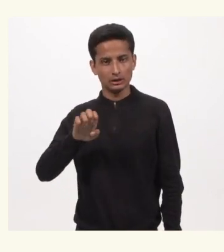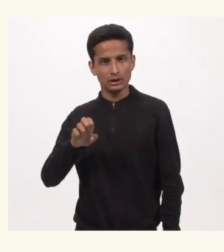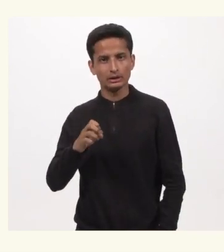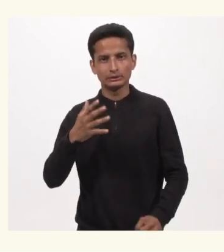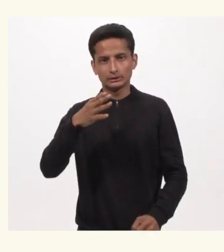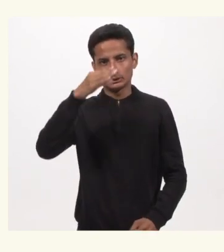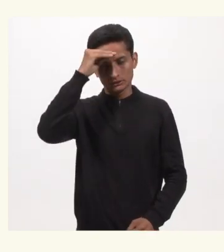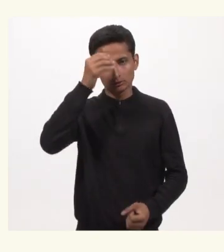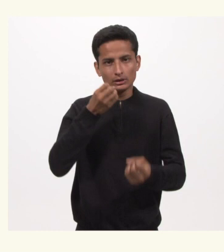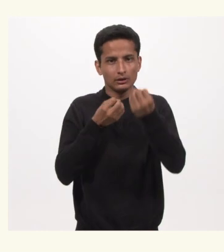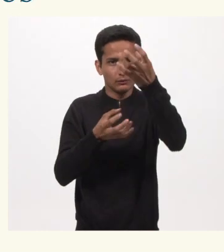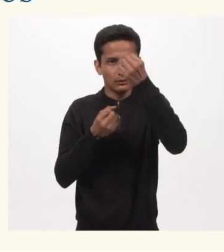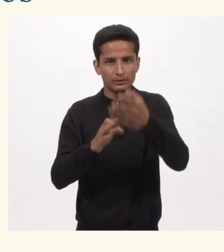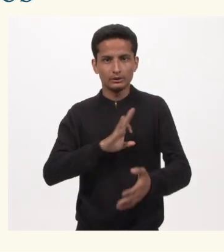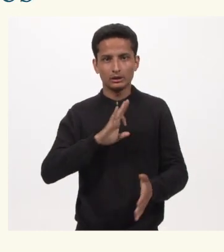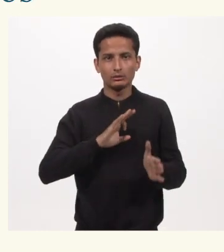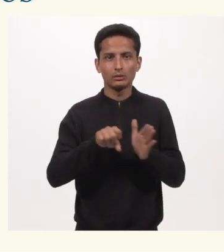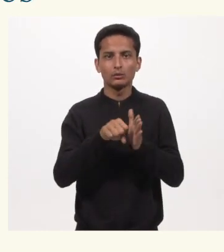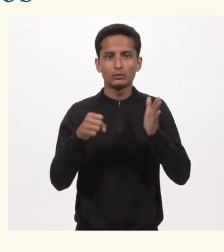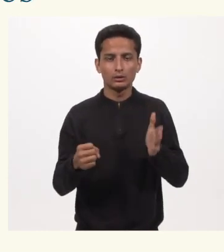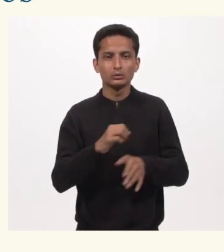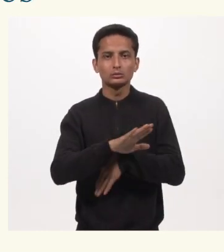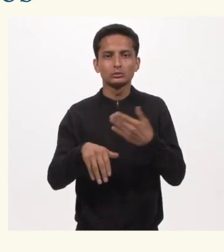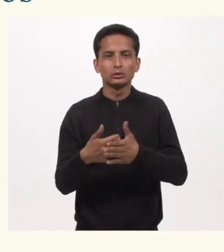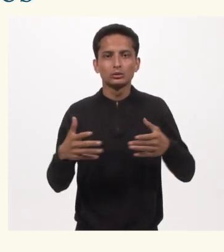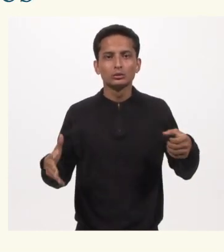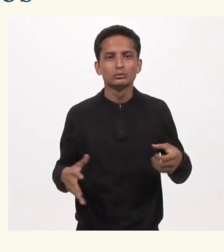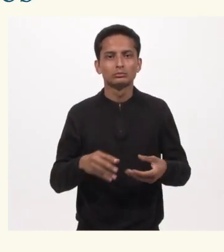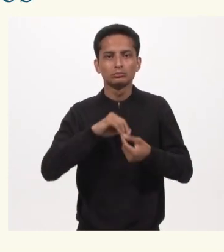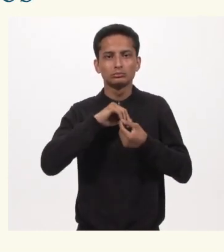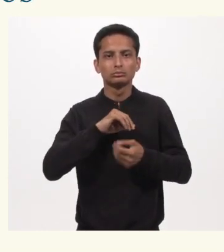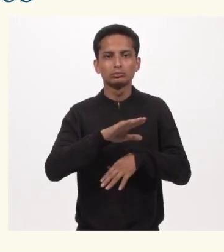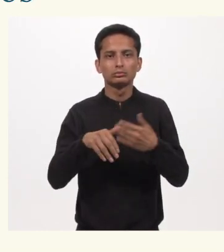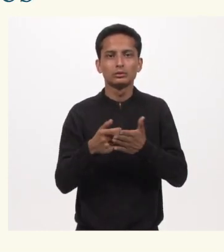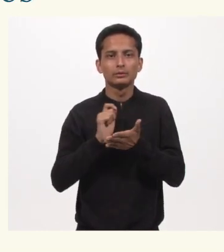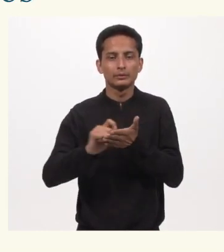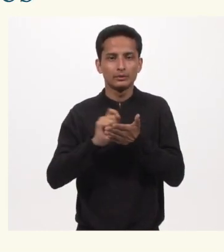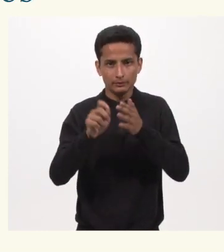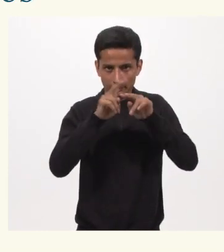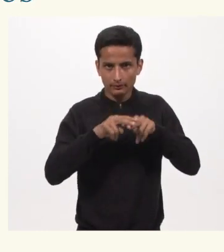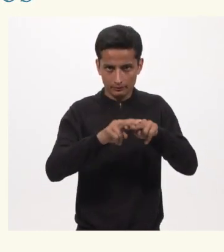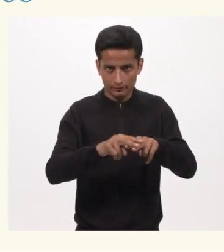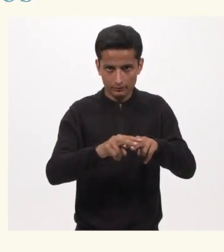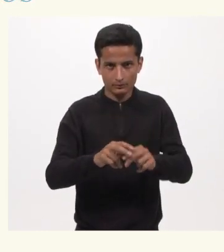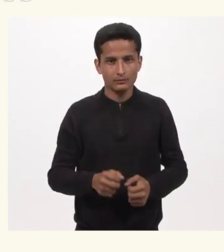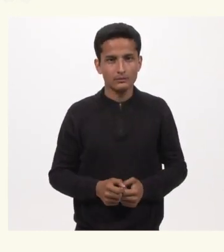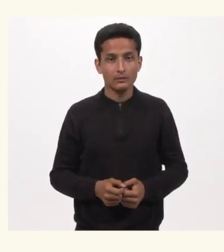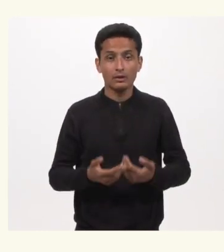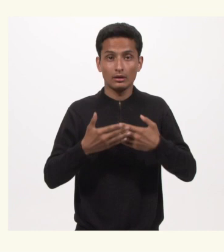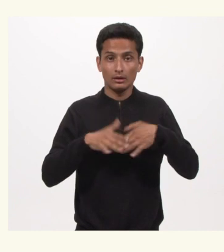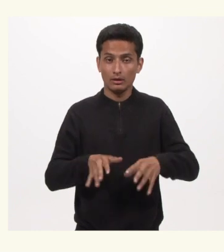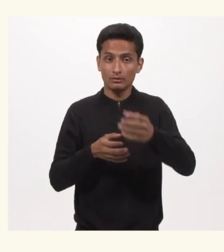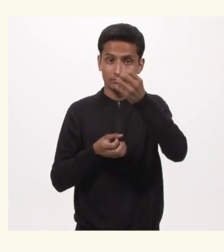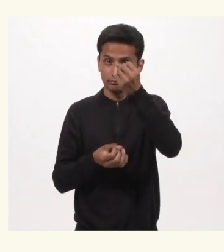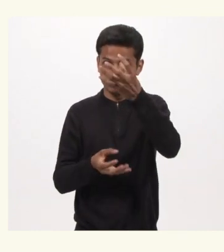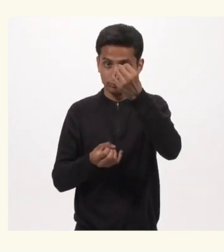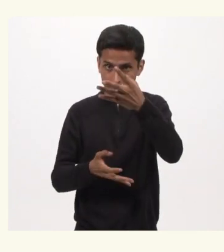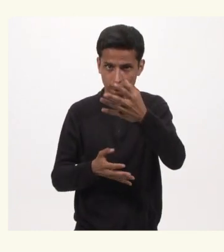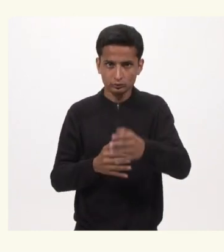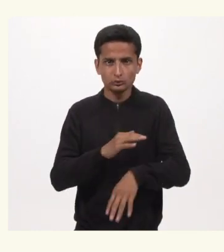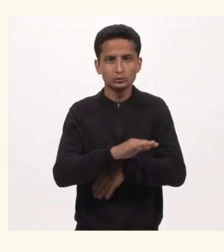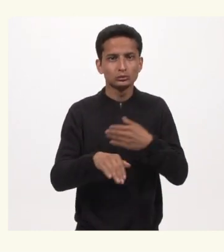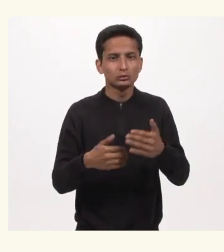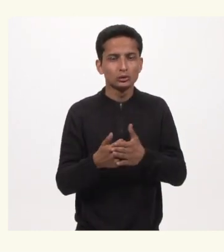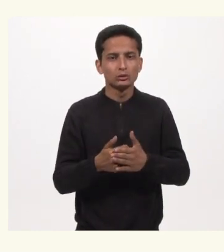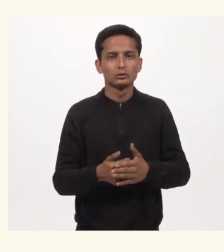el informe técnico y jurídico con los resultados de la verificación de firmas de los Yasunidos. Y tras la notificación,